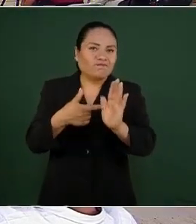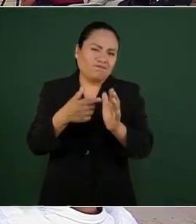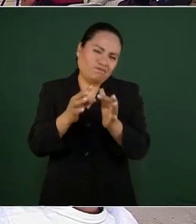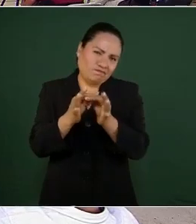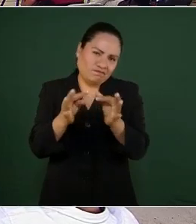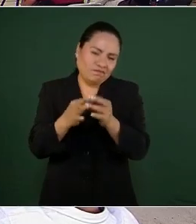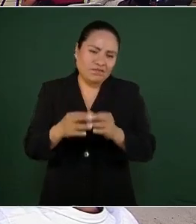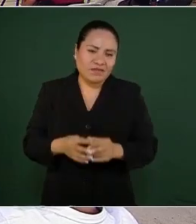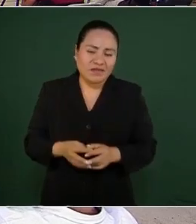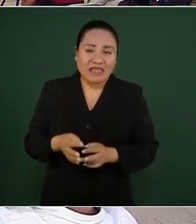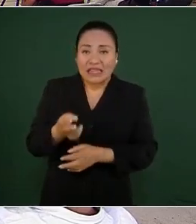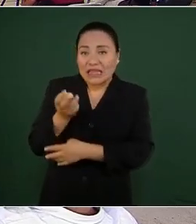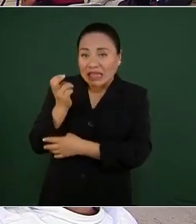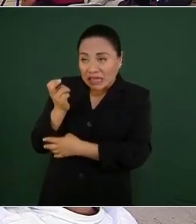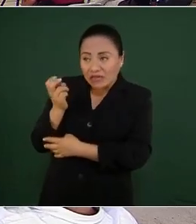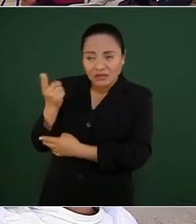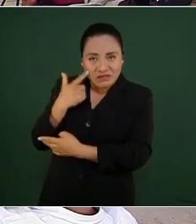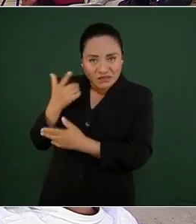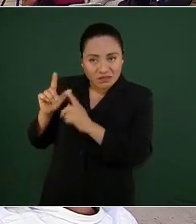Esto es la historia.